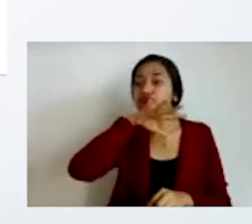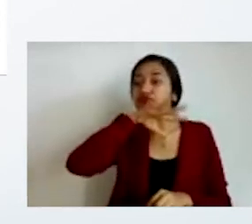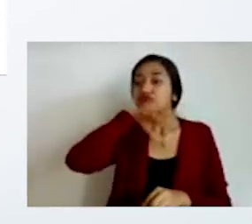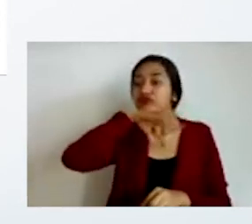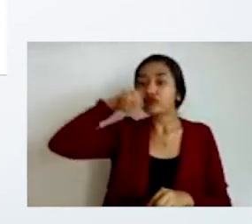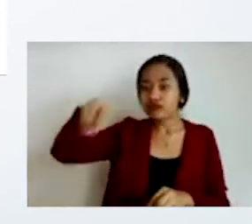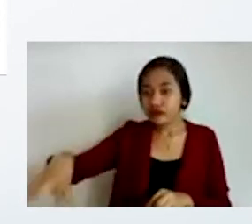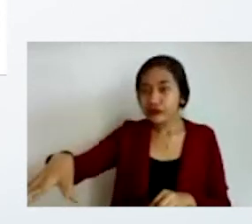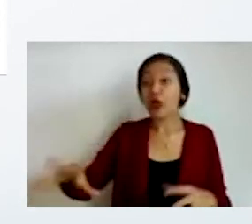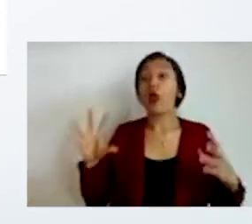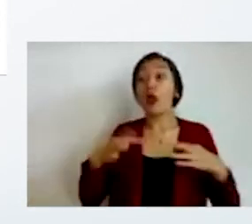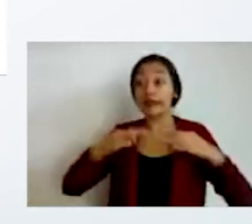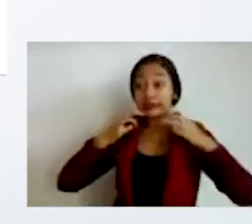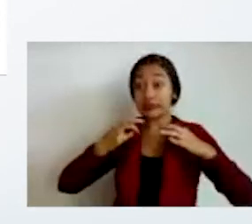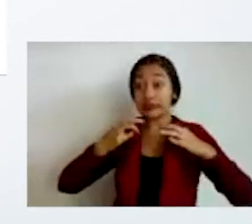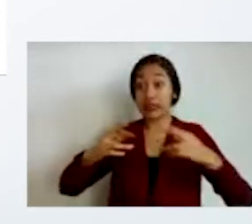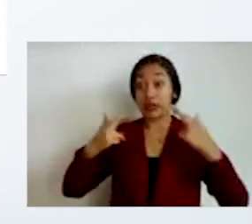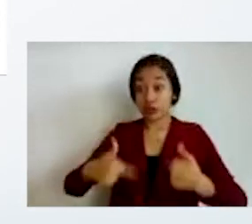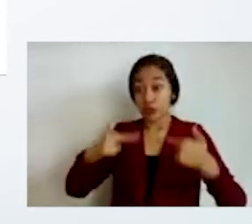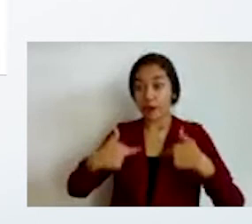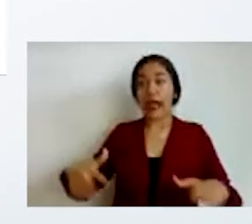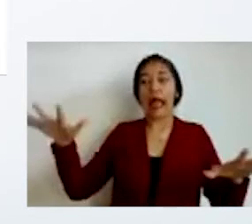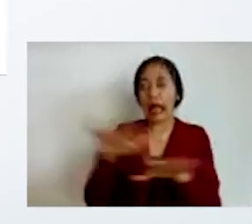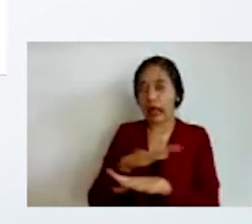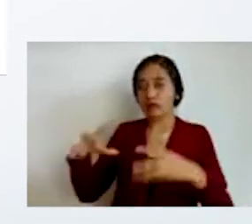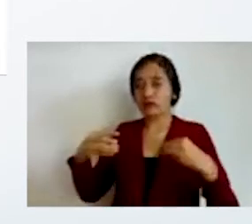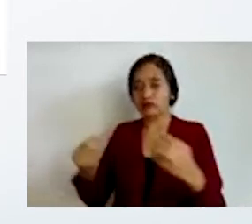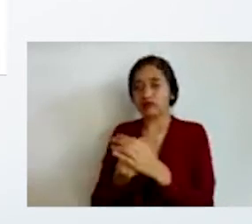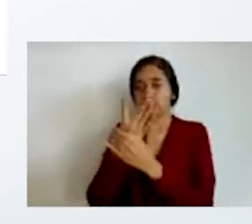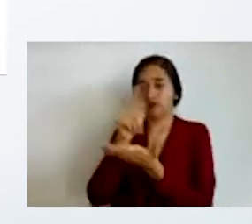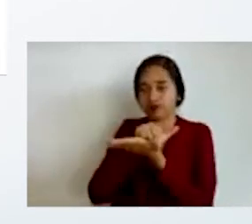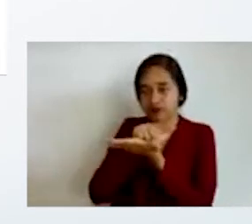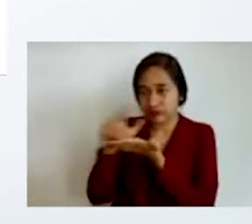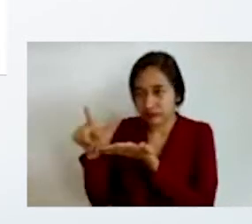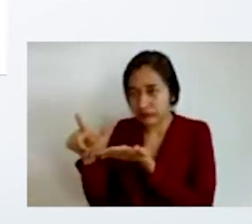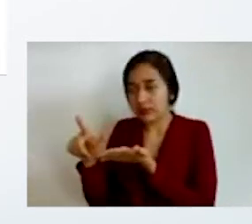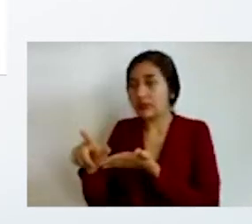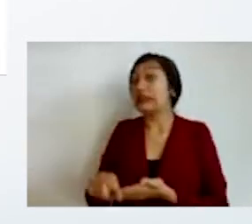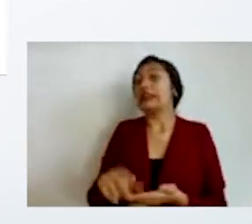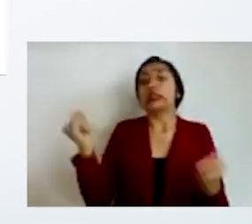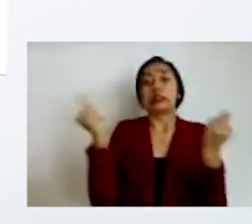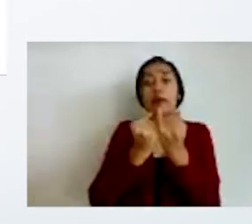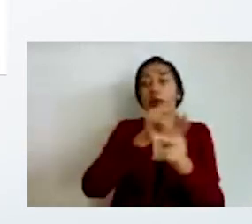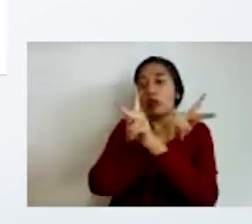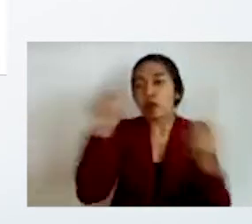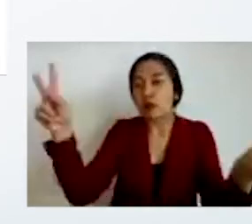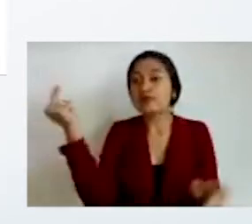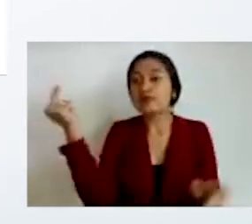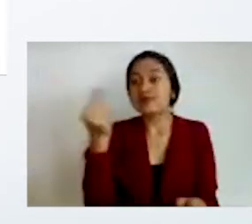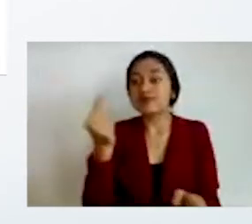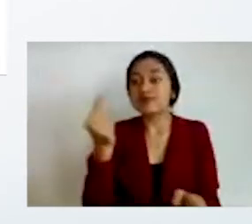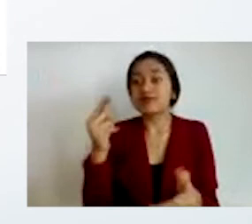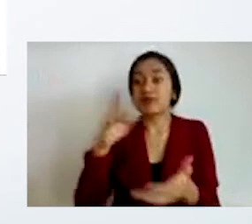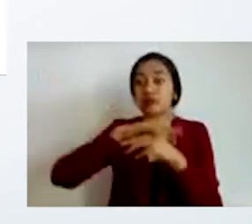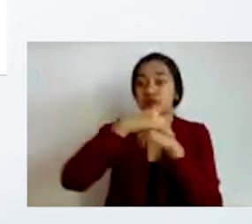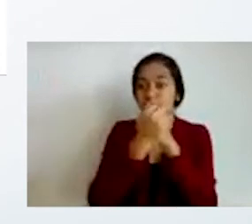las ropas y sobre todo, y eso es para todos, lavarse las manos. Algo tan simple como lavarse las